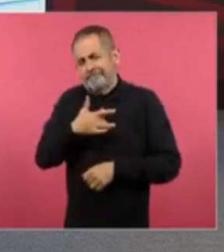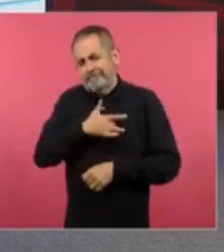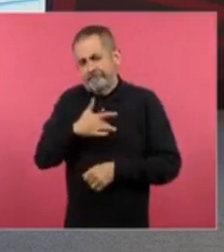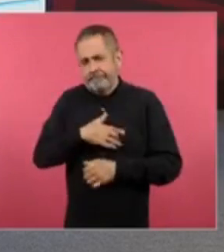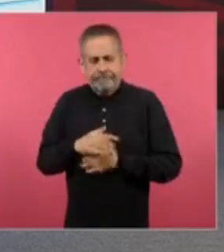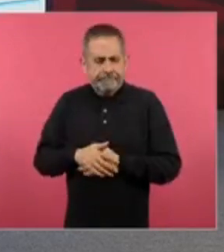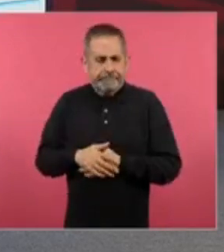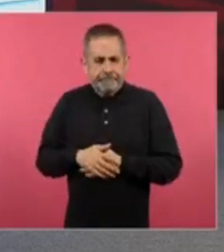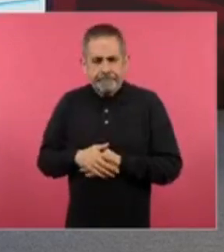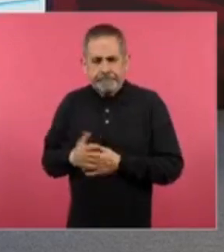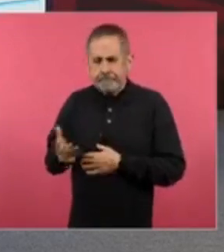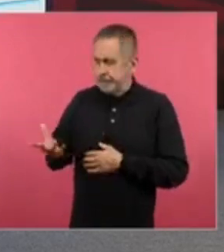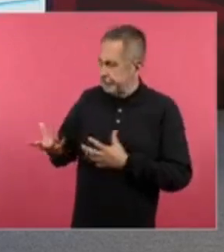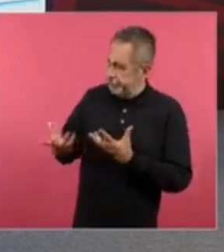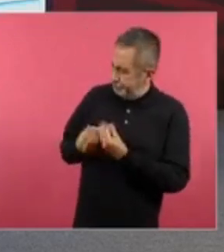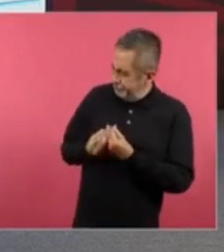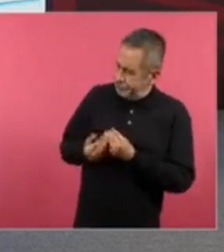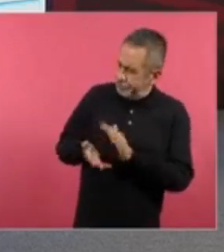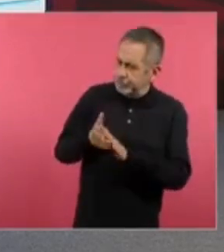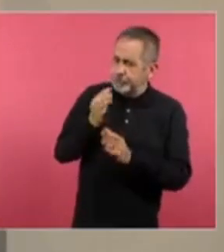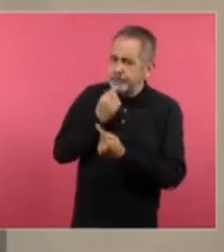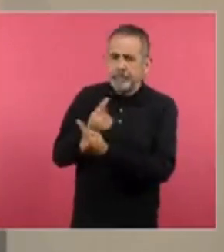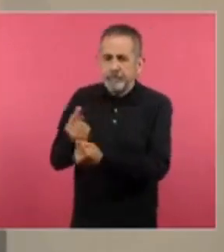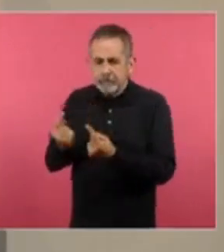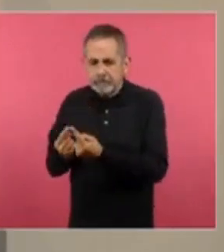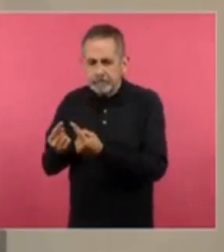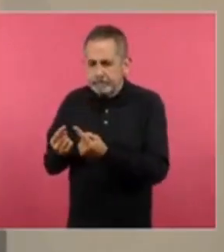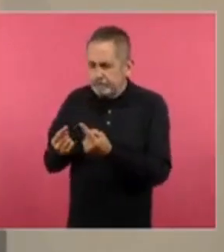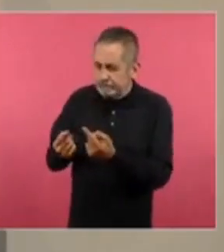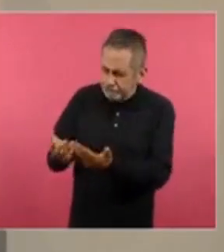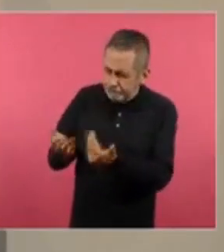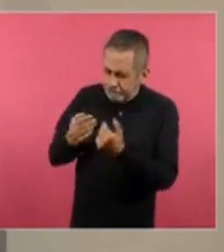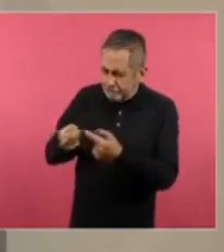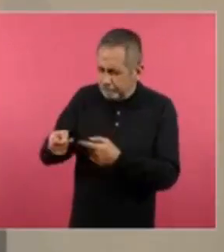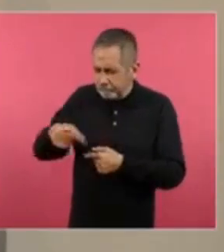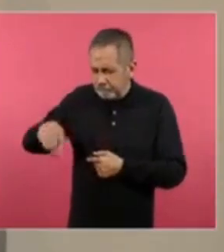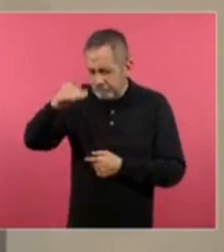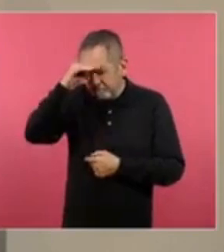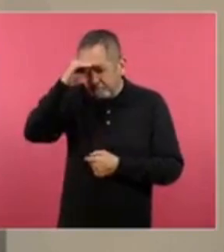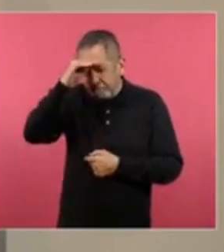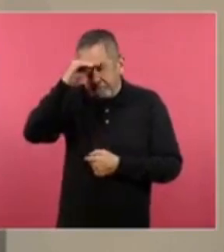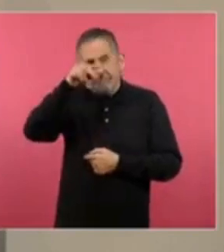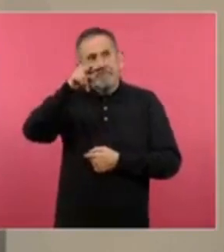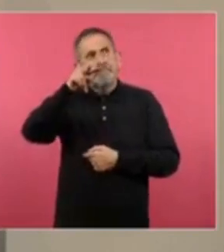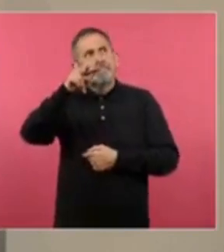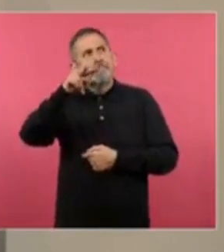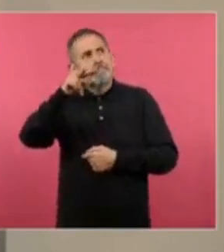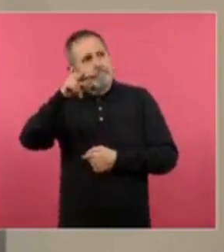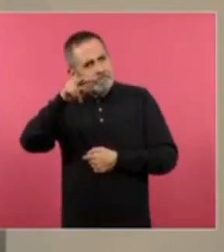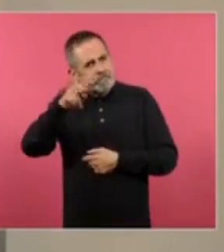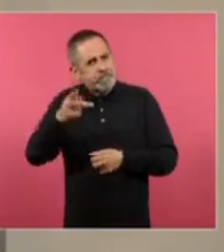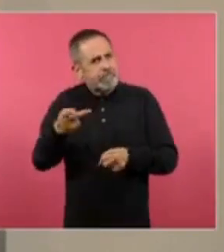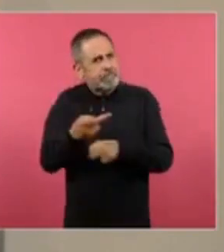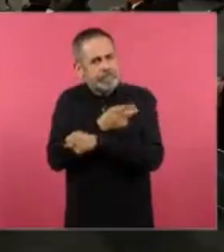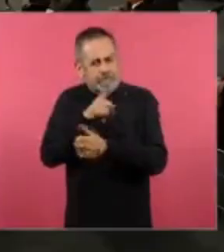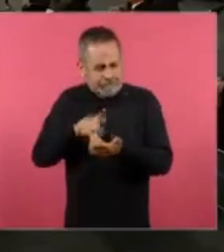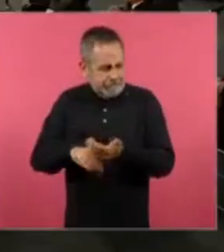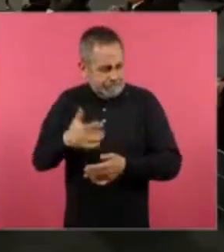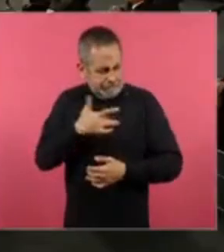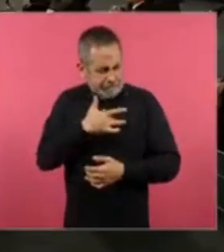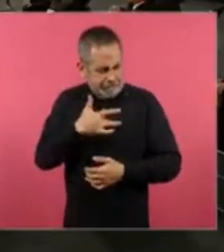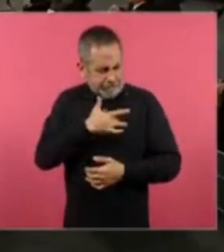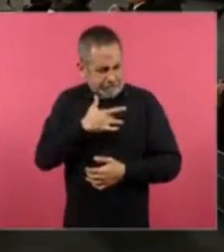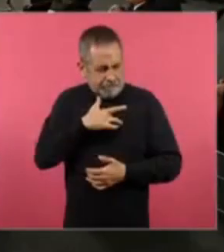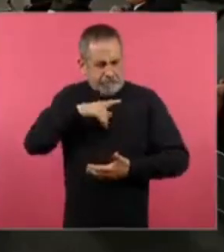invita a los niños y a las niñas a empezar a pensar, bueno, ¿qué pasa con el corazón en nuestro